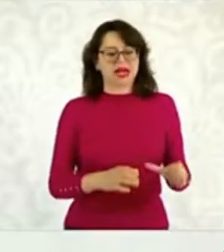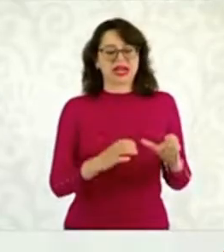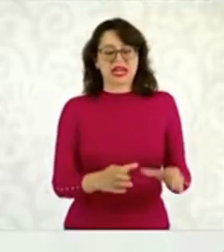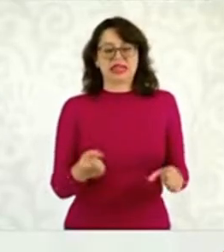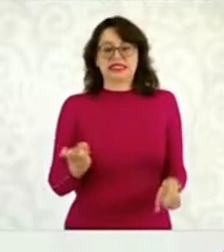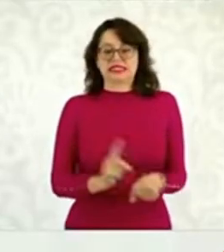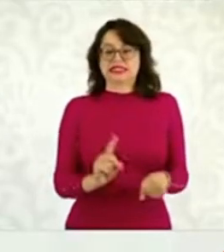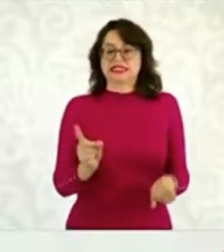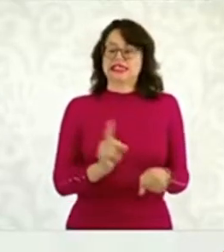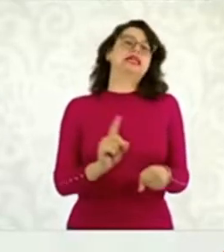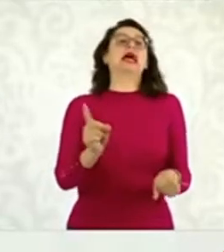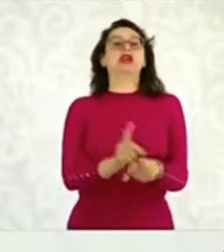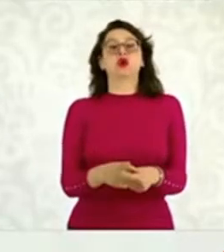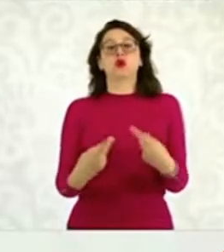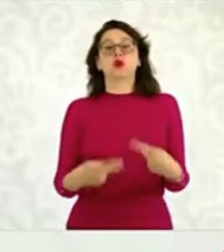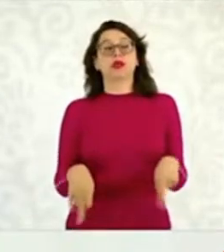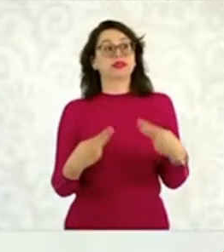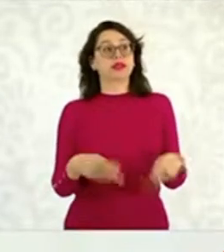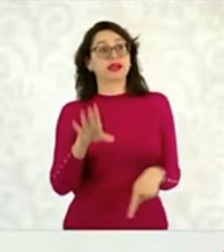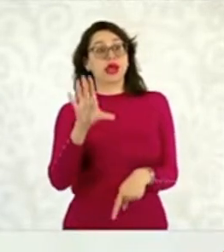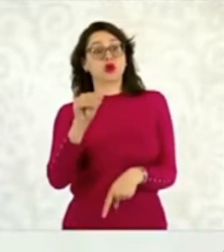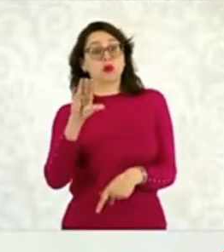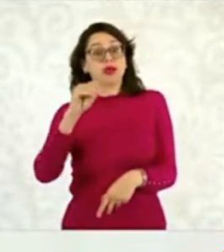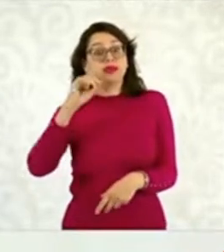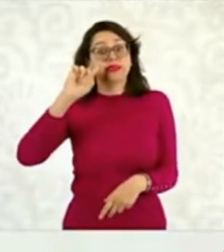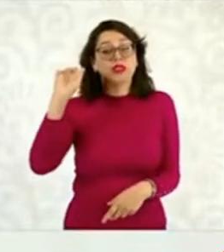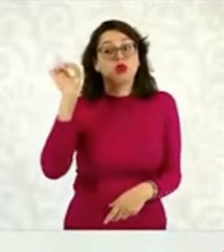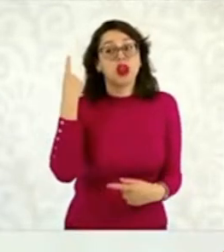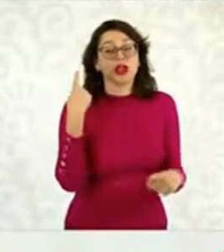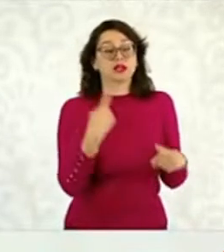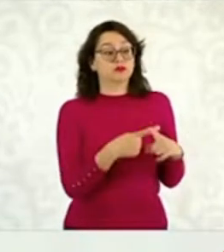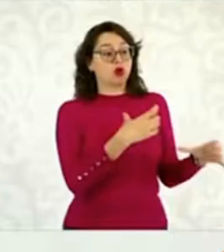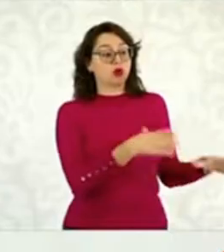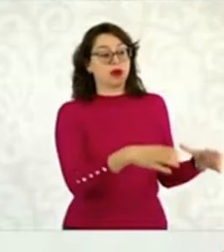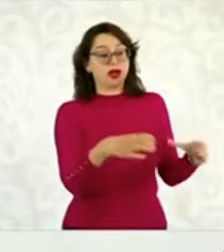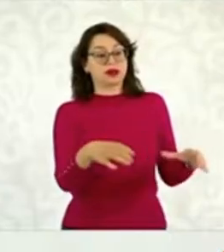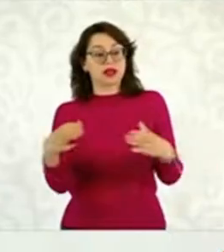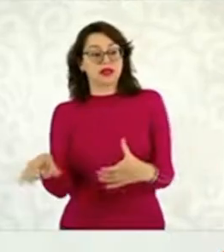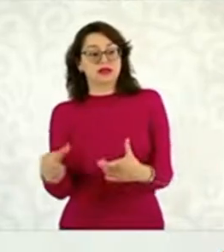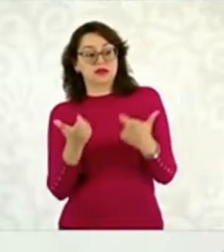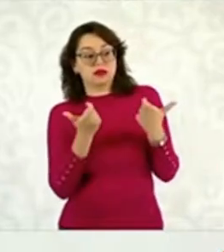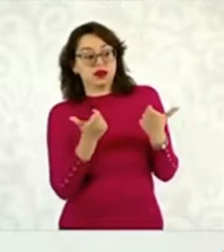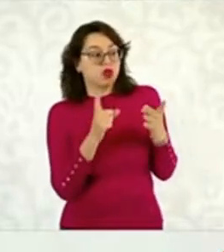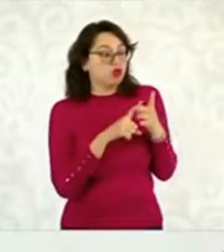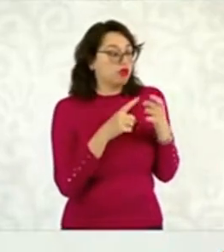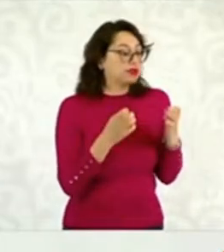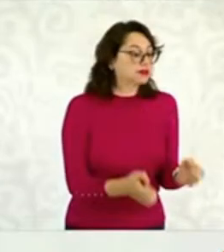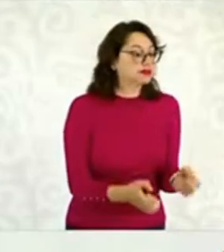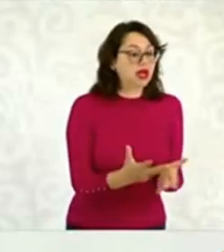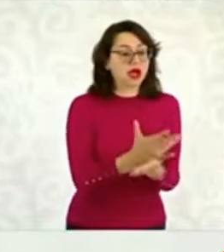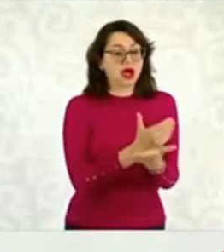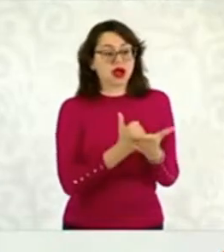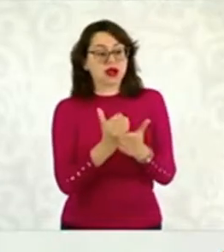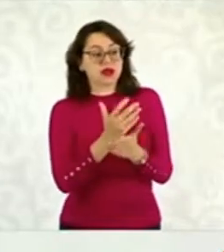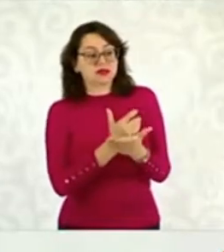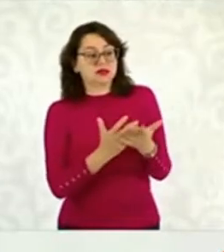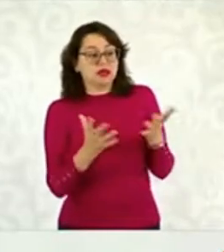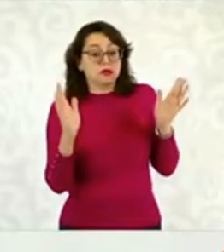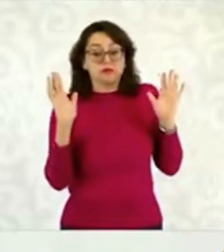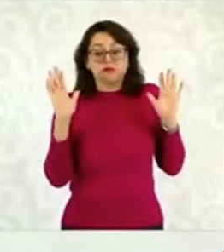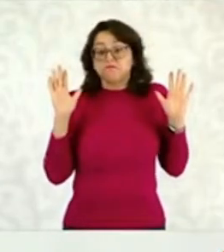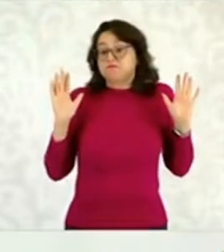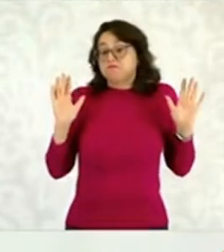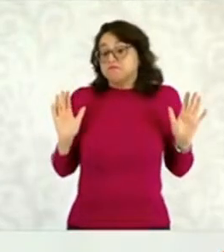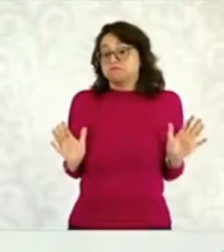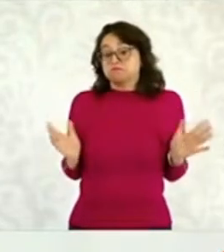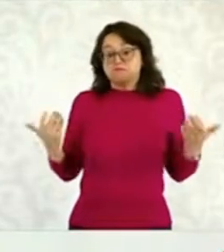estaba a $90 el barril y nunca se supo qué pasó con todo ese excedente petrolero. que salió se lo gastaron quién sabe en